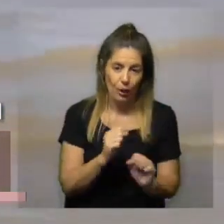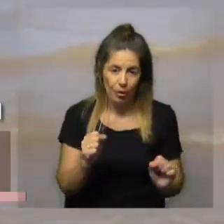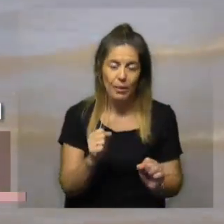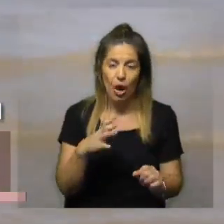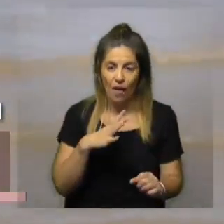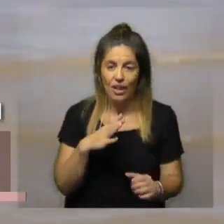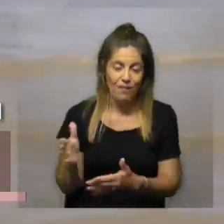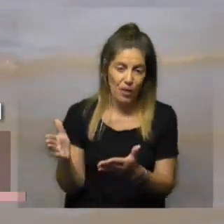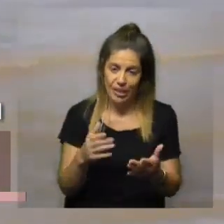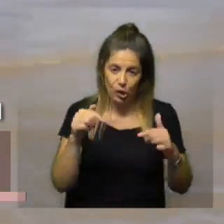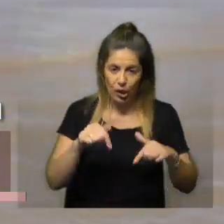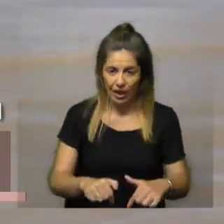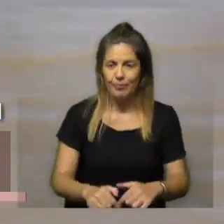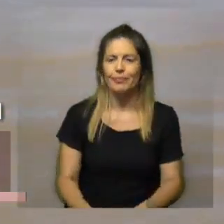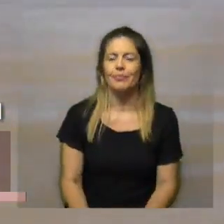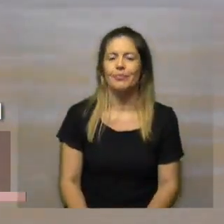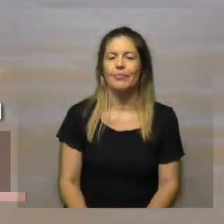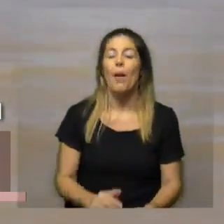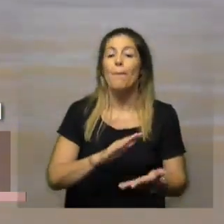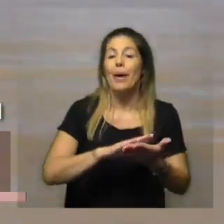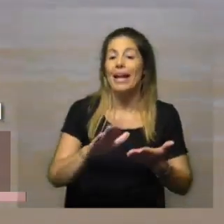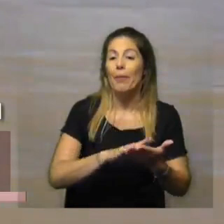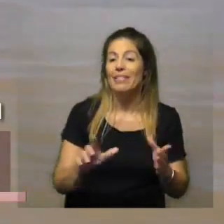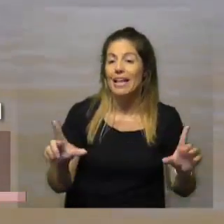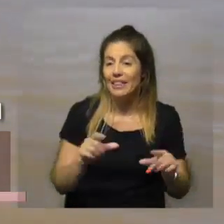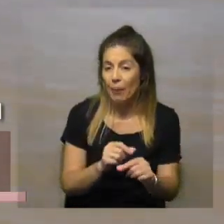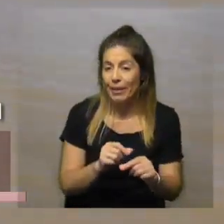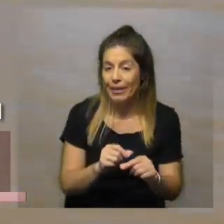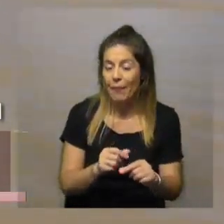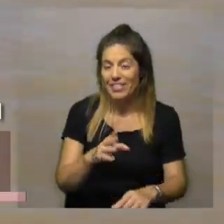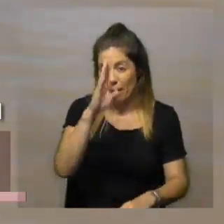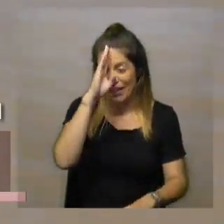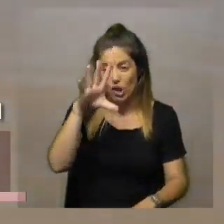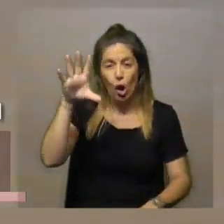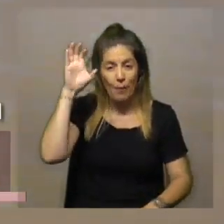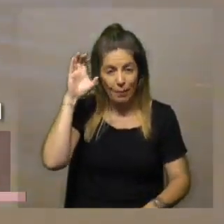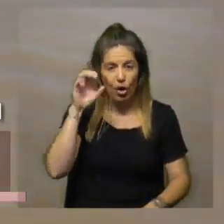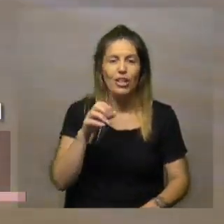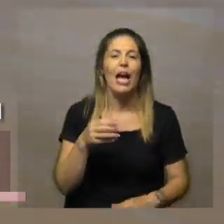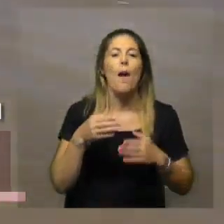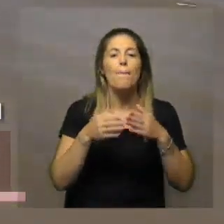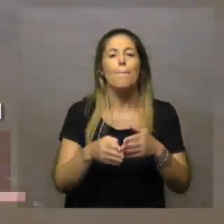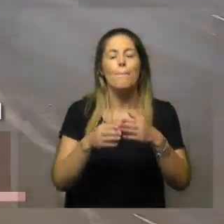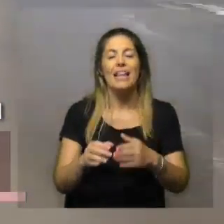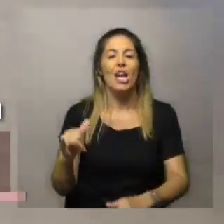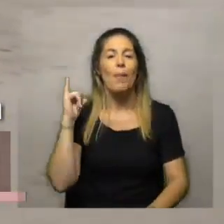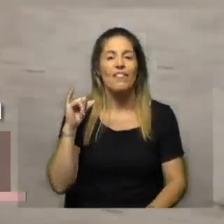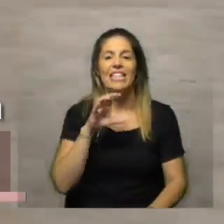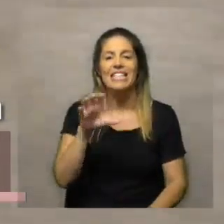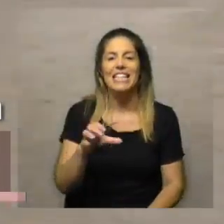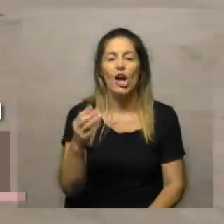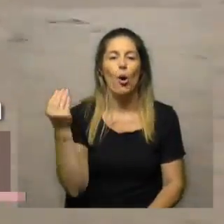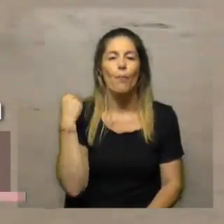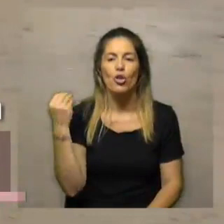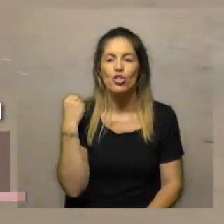vuelta, bienvenidos sean. Bien, Pablo, a ver, para repasar y para ir cerrando, a ver si me aprendí todo de memoria. Vamos. Playa Malvin, Playa Cerro, Pocitos, sí, que